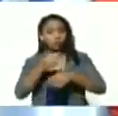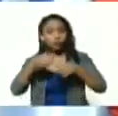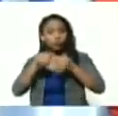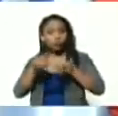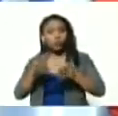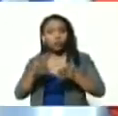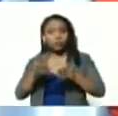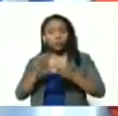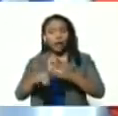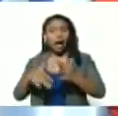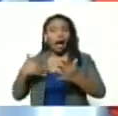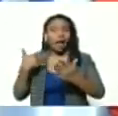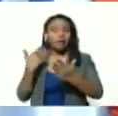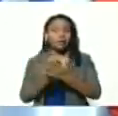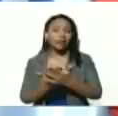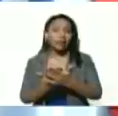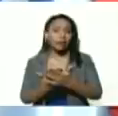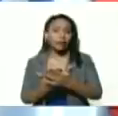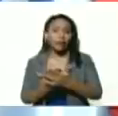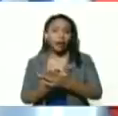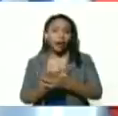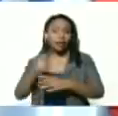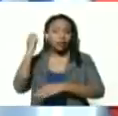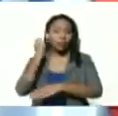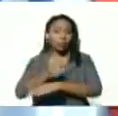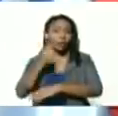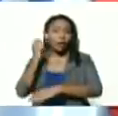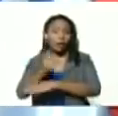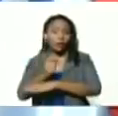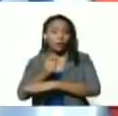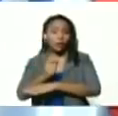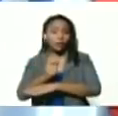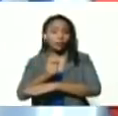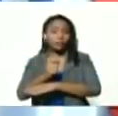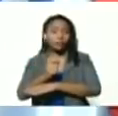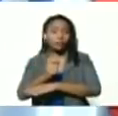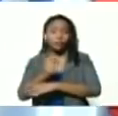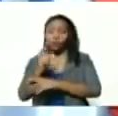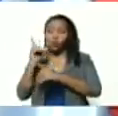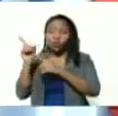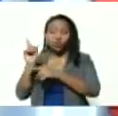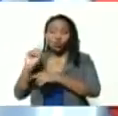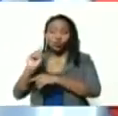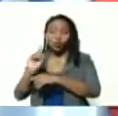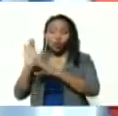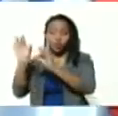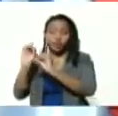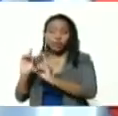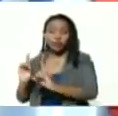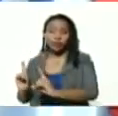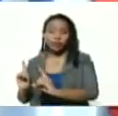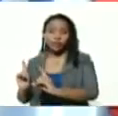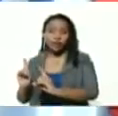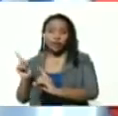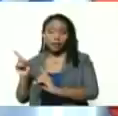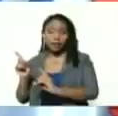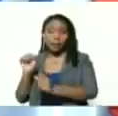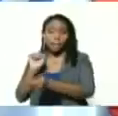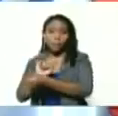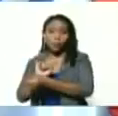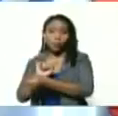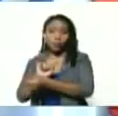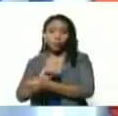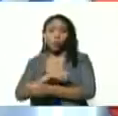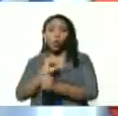hasta tanto el tribunal de alzada, la corte de apelaciones, no decida, esté privado de libertad,